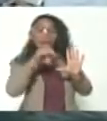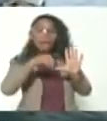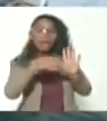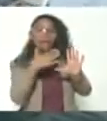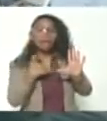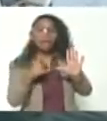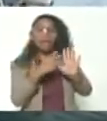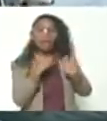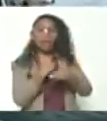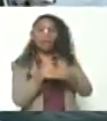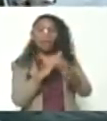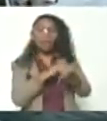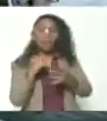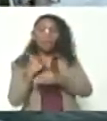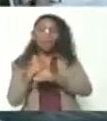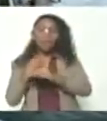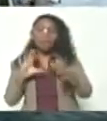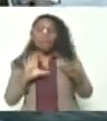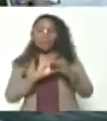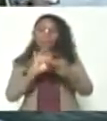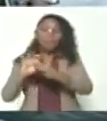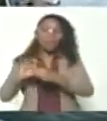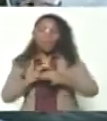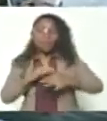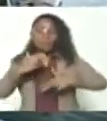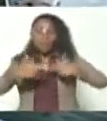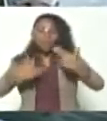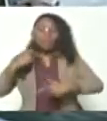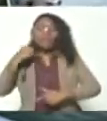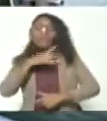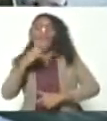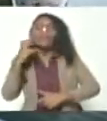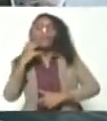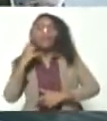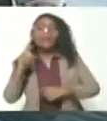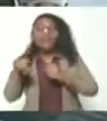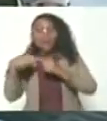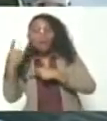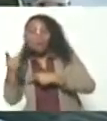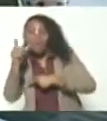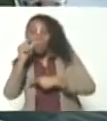paramilitares, narcotraficantes vinculados a la mafia en el poder de Iván Duque y Álvaro Uribe Vélez,